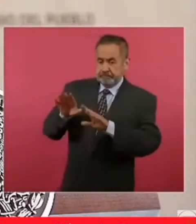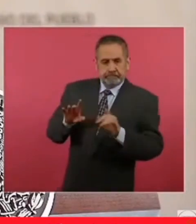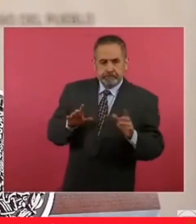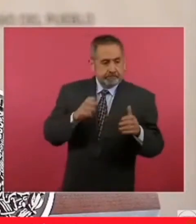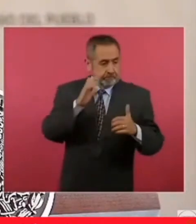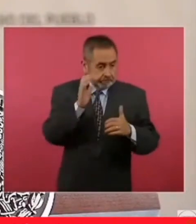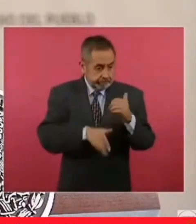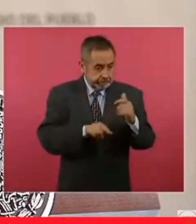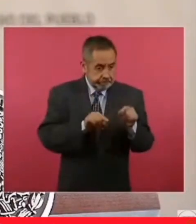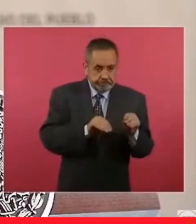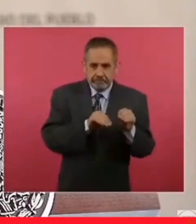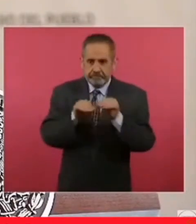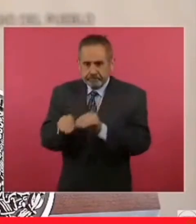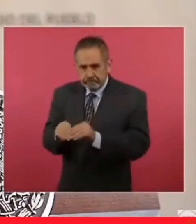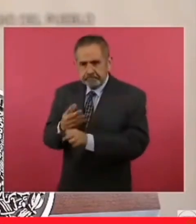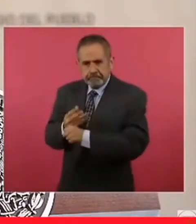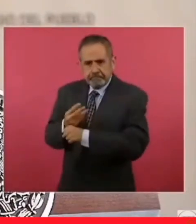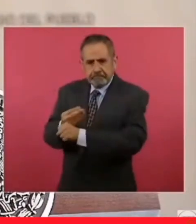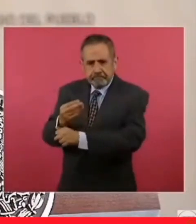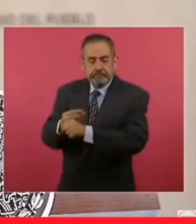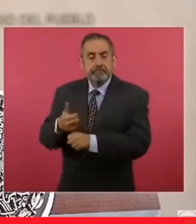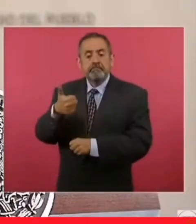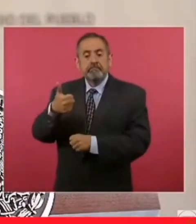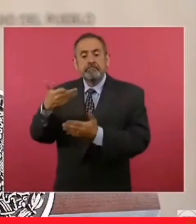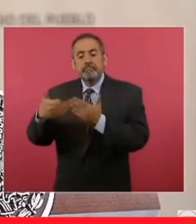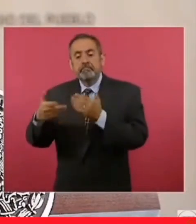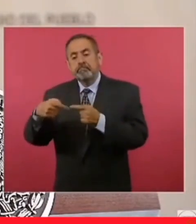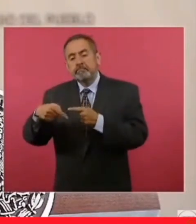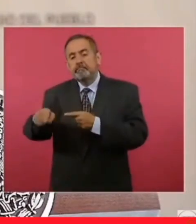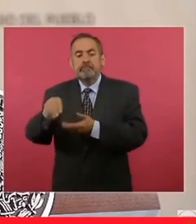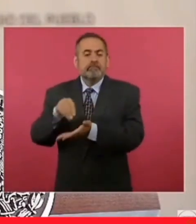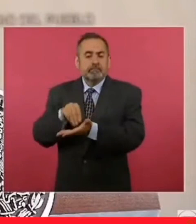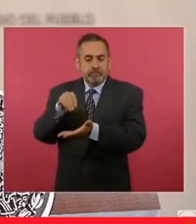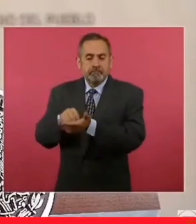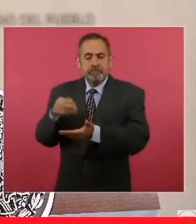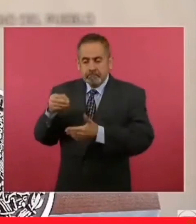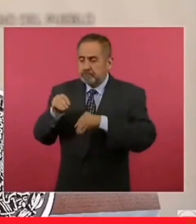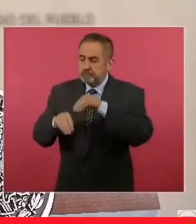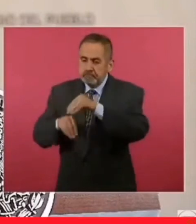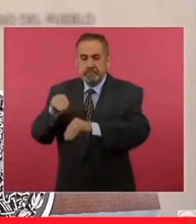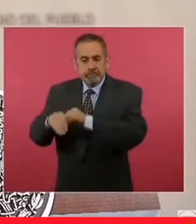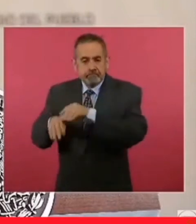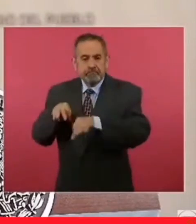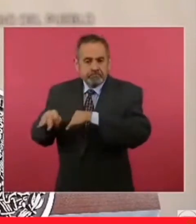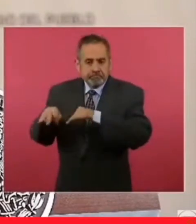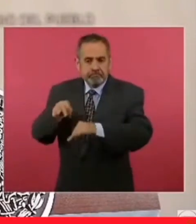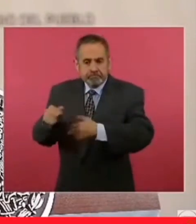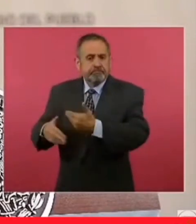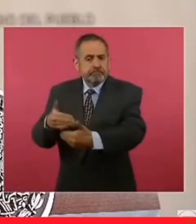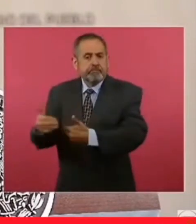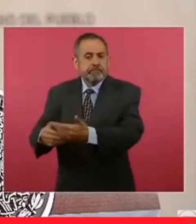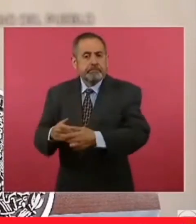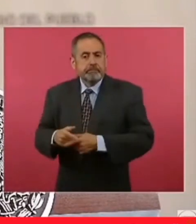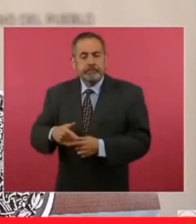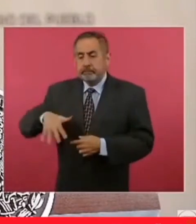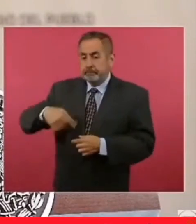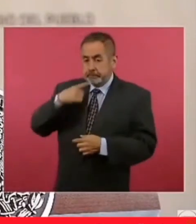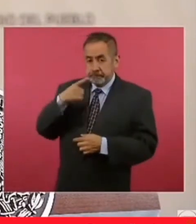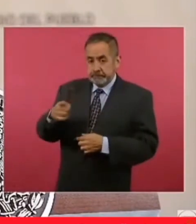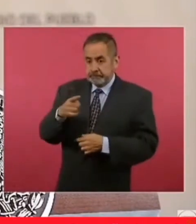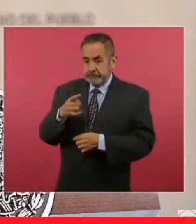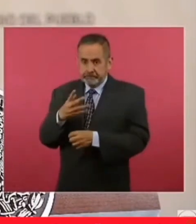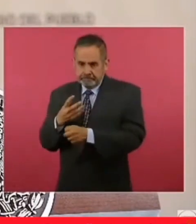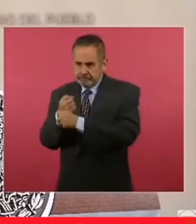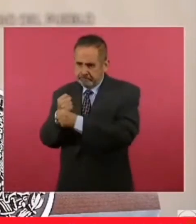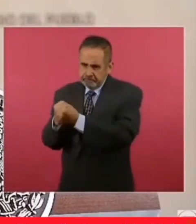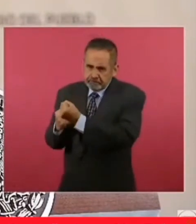sino que en las otras 6 estaciones continúan las obras que se están realizando. Y como decía, el